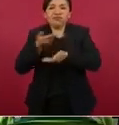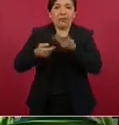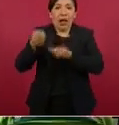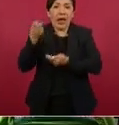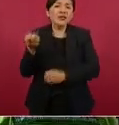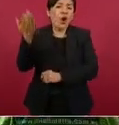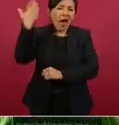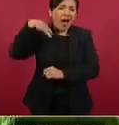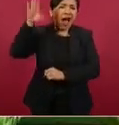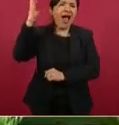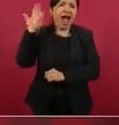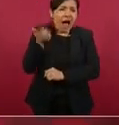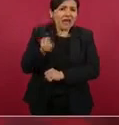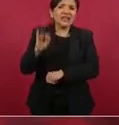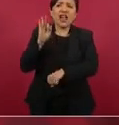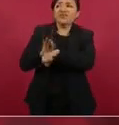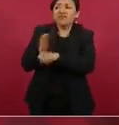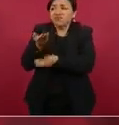todo era